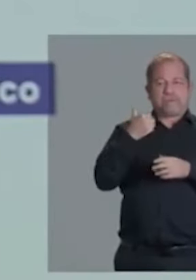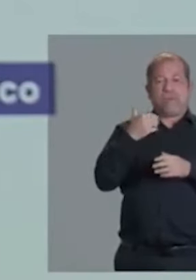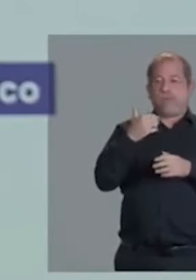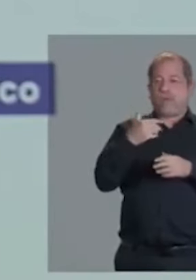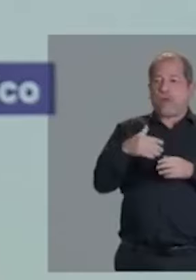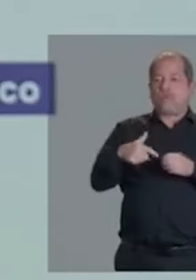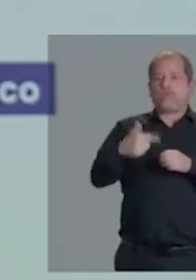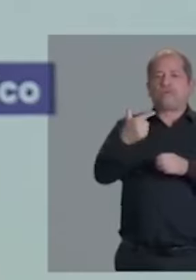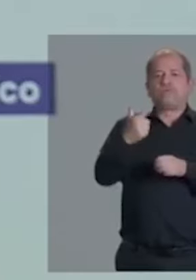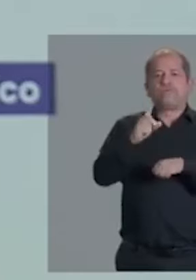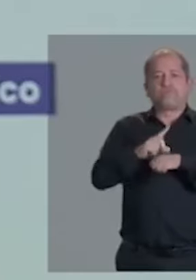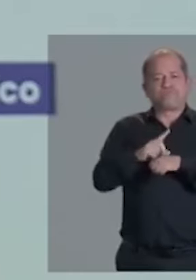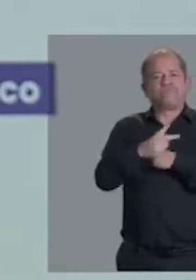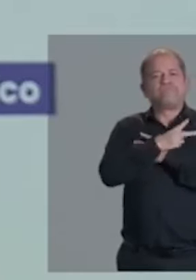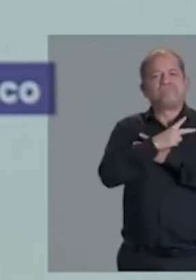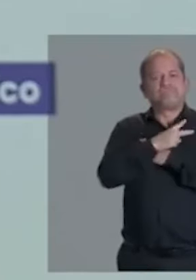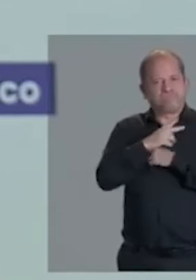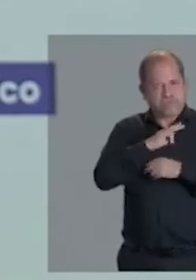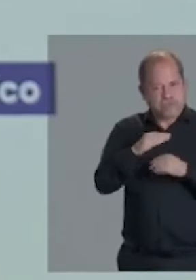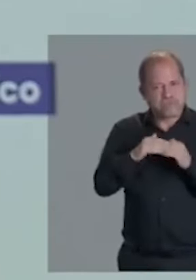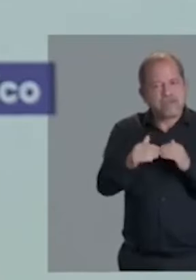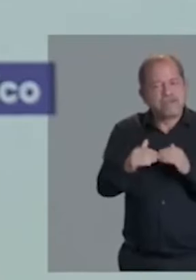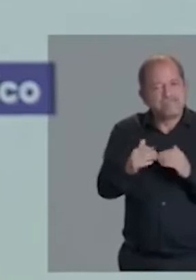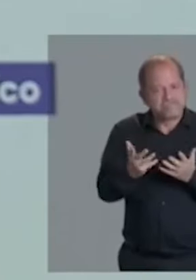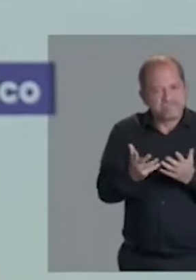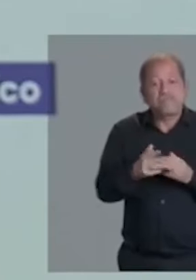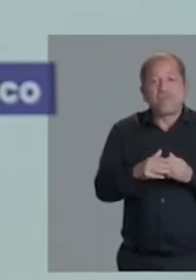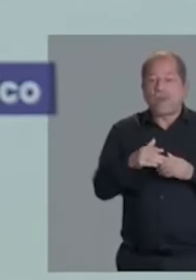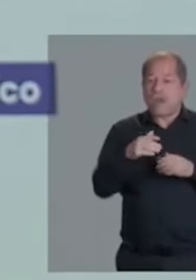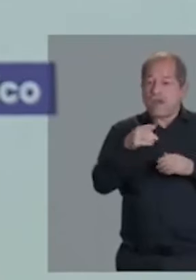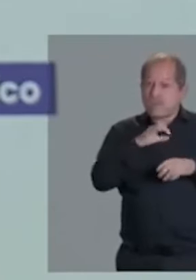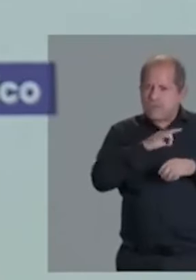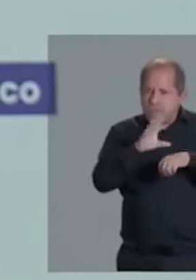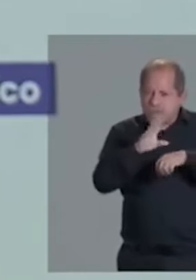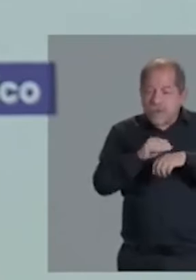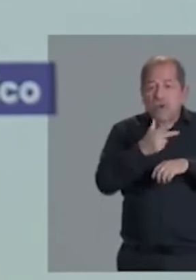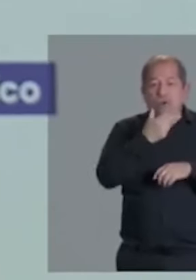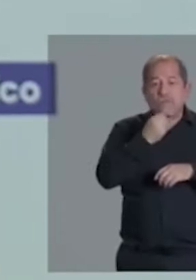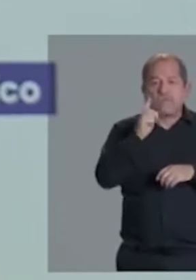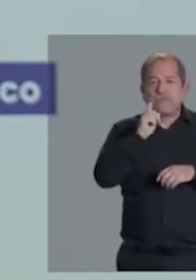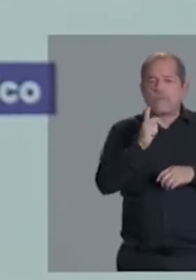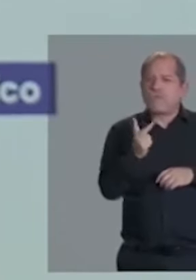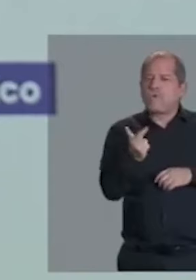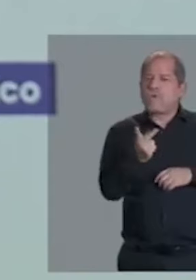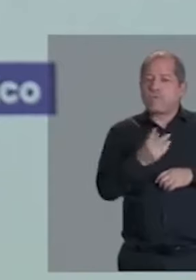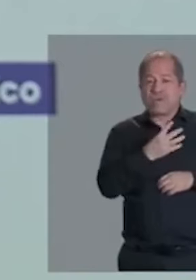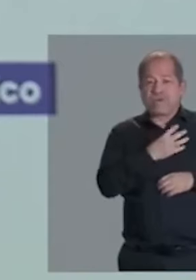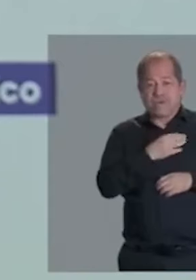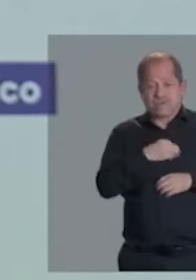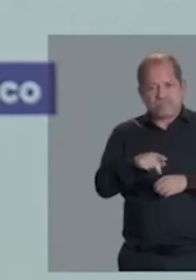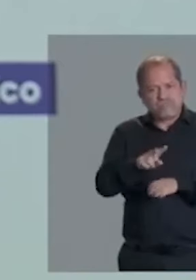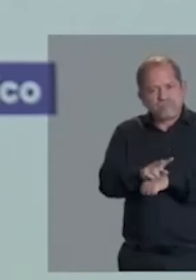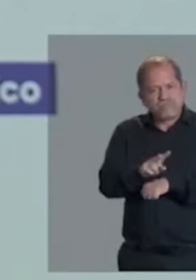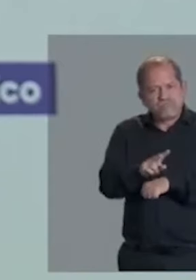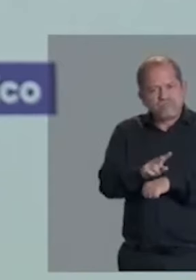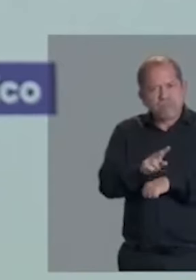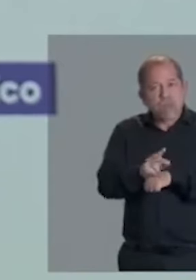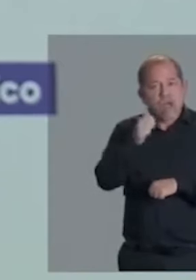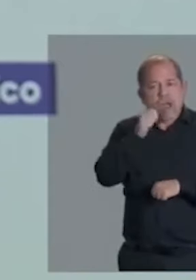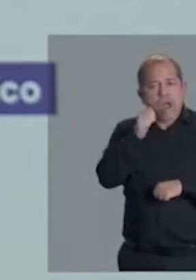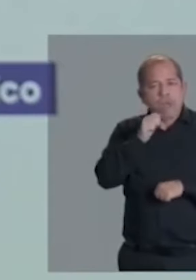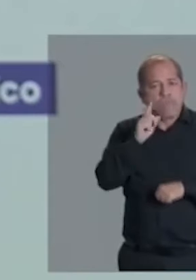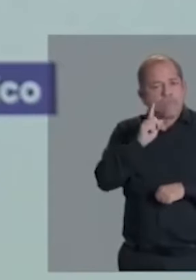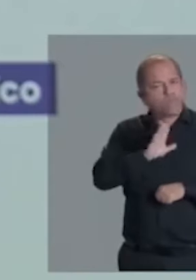en la Cámara de Diputados un aumento en las licencias de paternidad para que la construcción de roles de género al desarrollar una familia sea más equitativa.